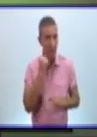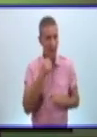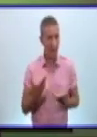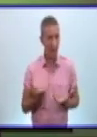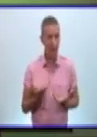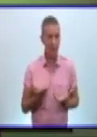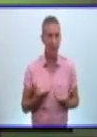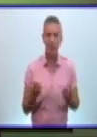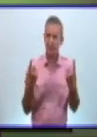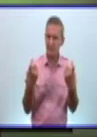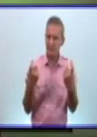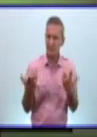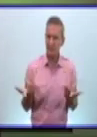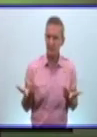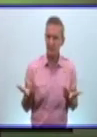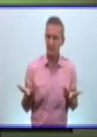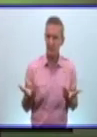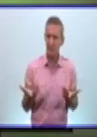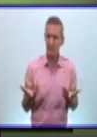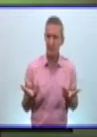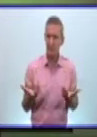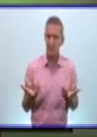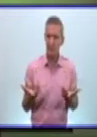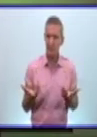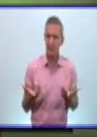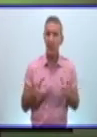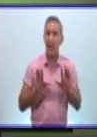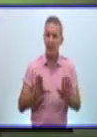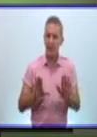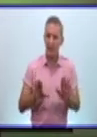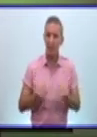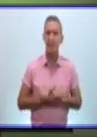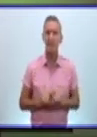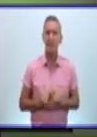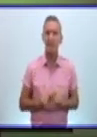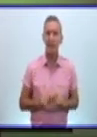es muy necesario evitar su contaminación.